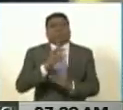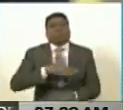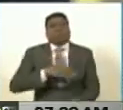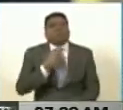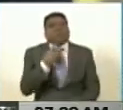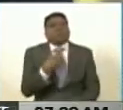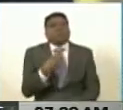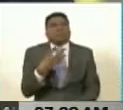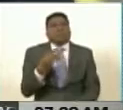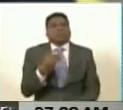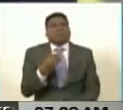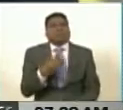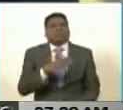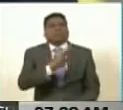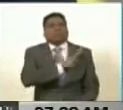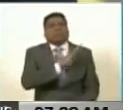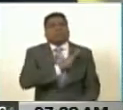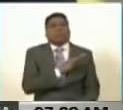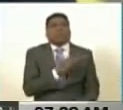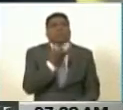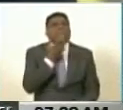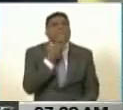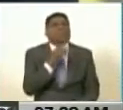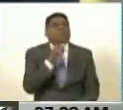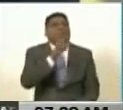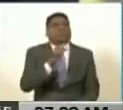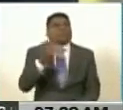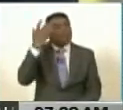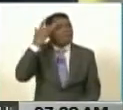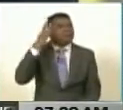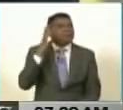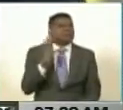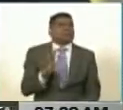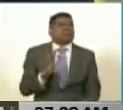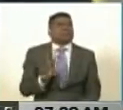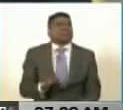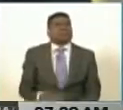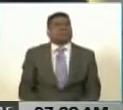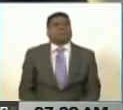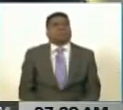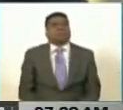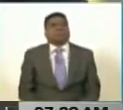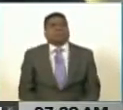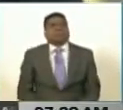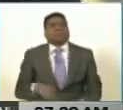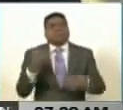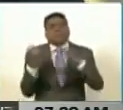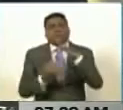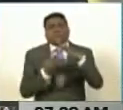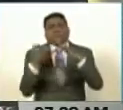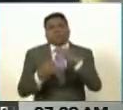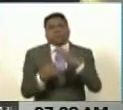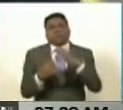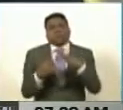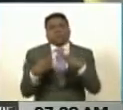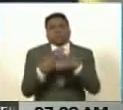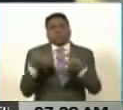con muchísima propiedad que ha aumentado la credibilidad en la institución Defensoría del Pueblo como Instituto Nacional de Derechos Humanos.